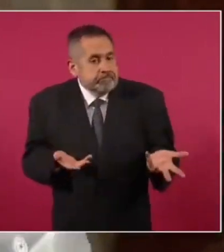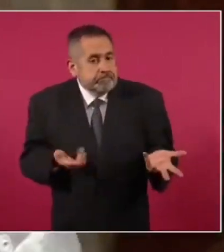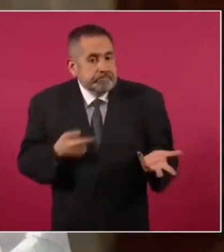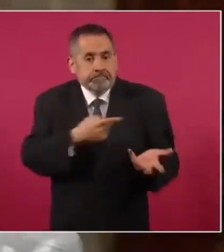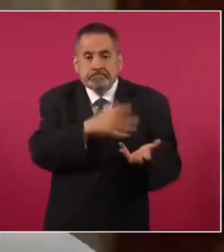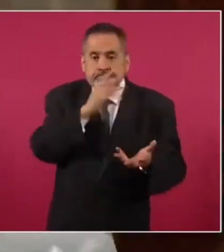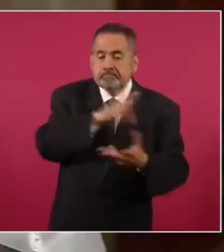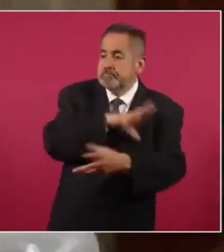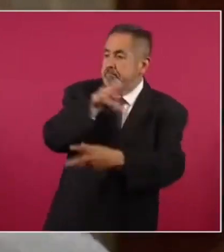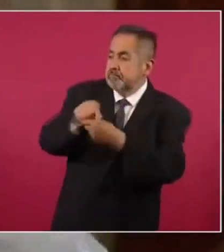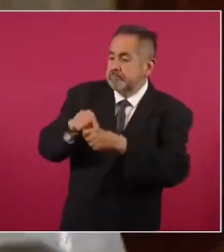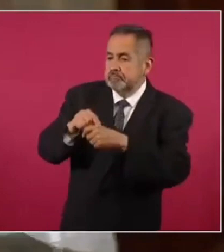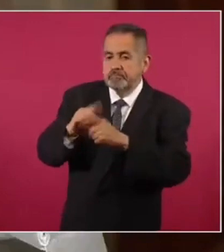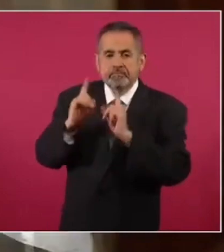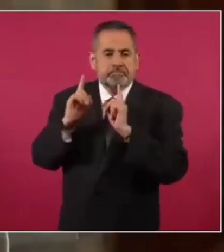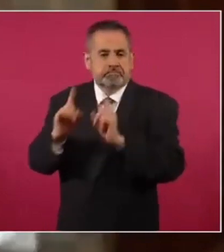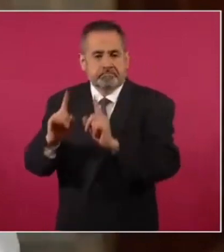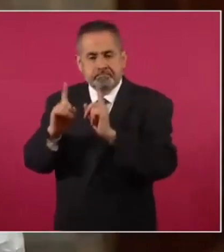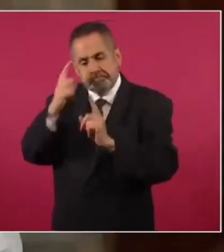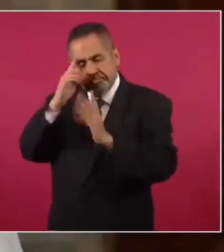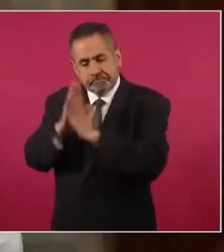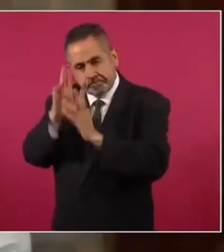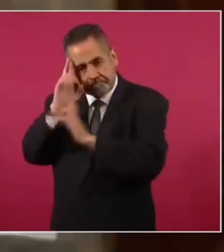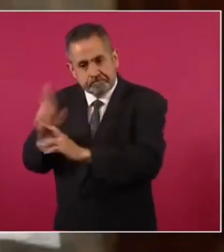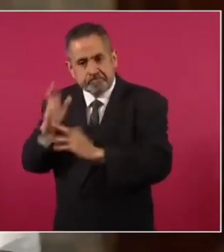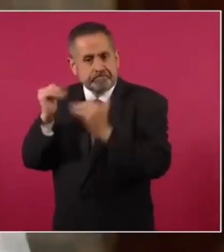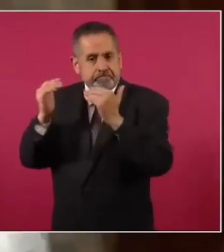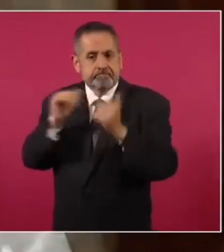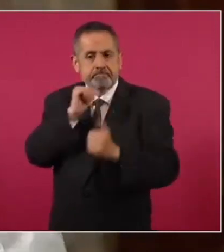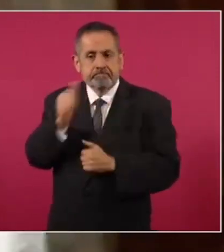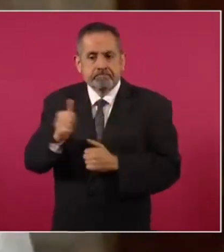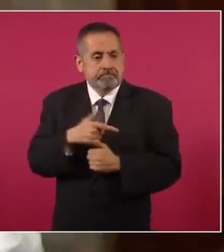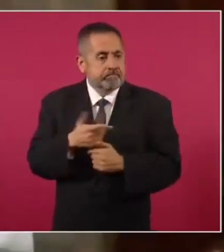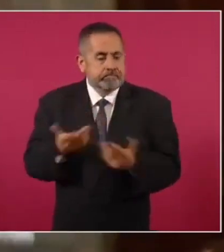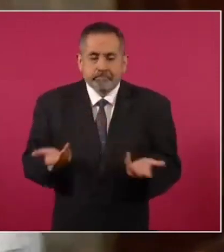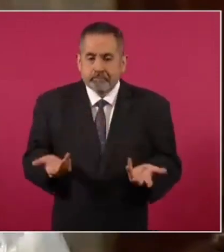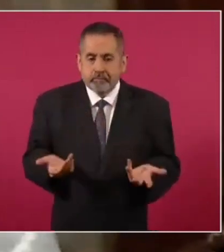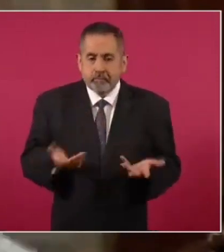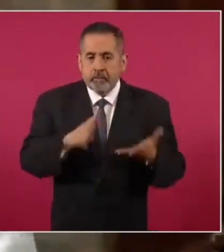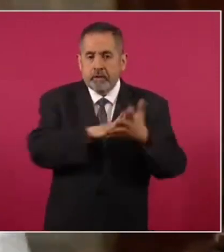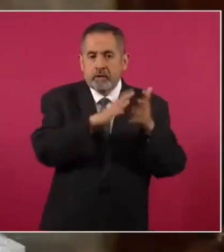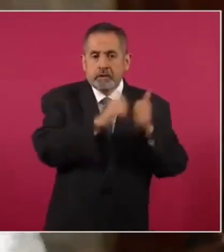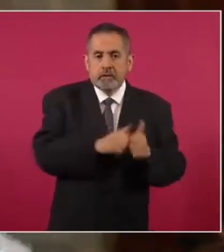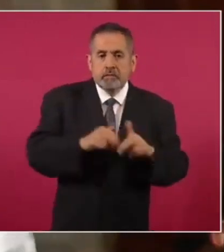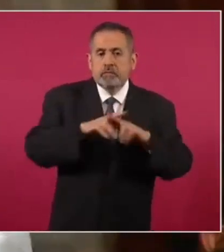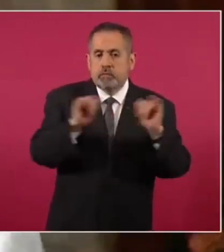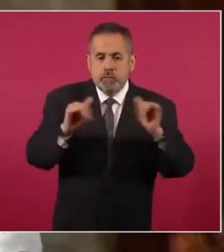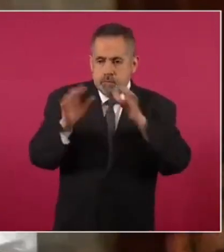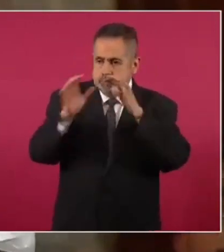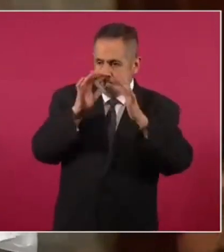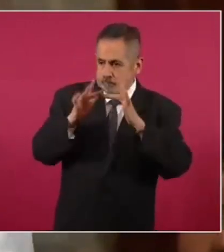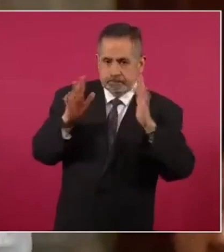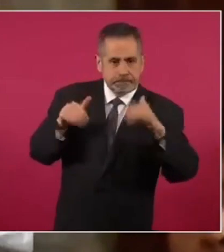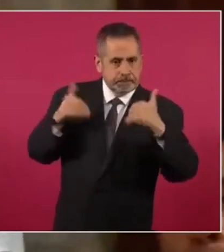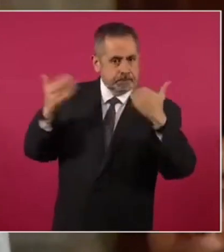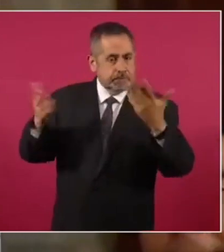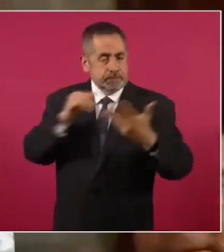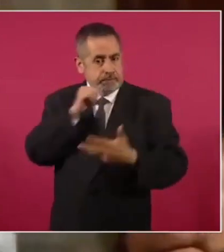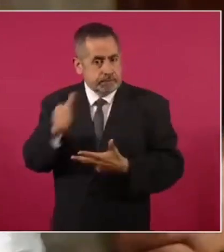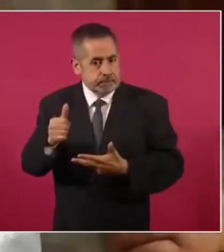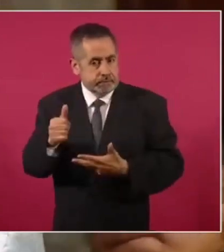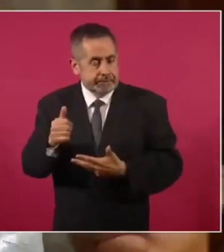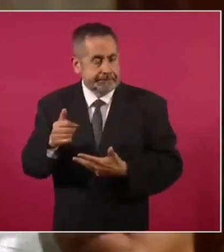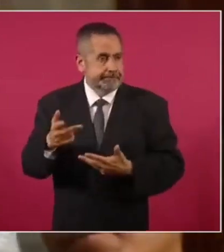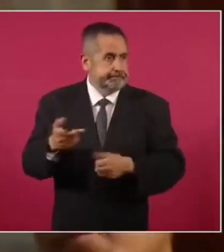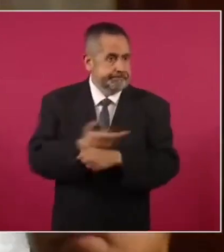no pudo, evidentemente no pudo despedirse de sus familiares, no tuvo ninguna comunicación. El caso es